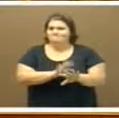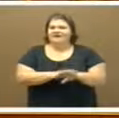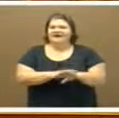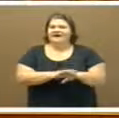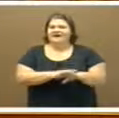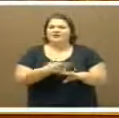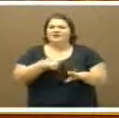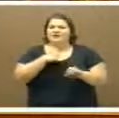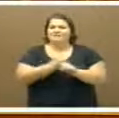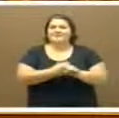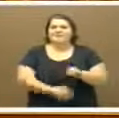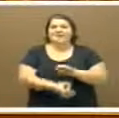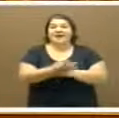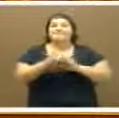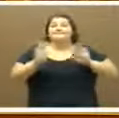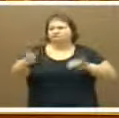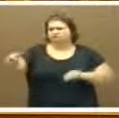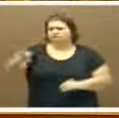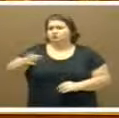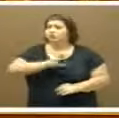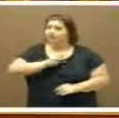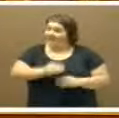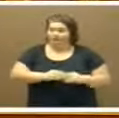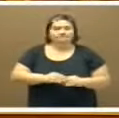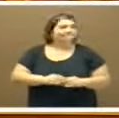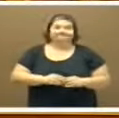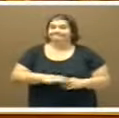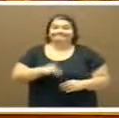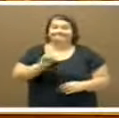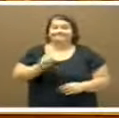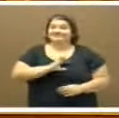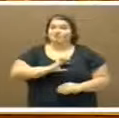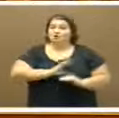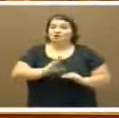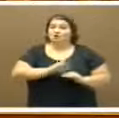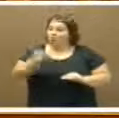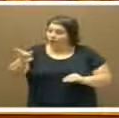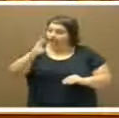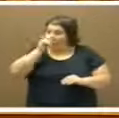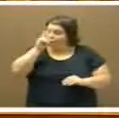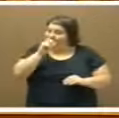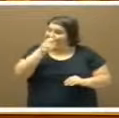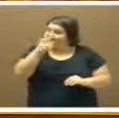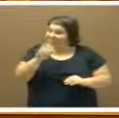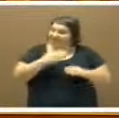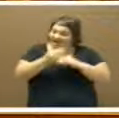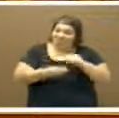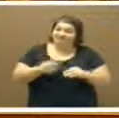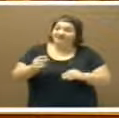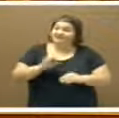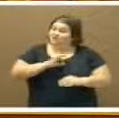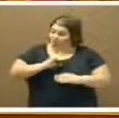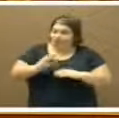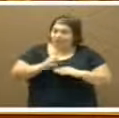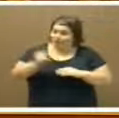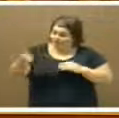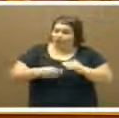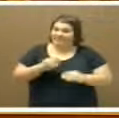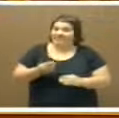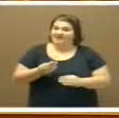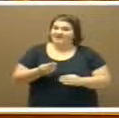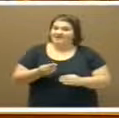y crear empleo. ¿Pero ustedes lo han hecho? No, señor consejero. Lo van a hacer en el 2020, señor consejero. Lo van a hacer en